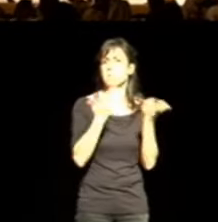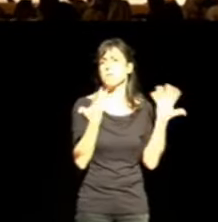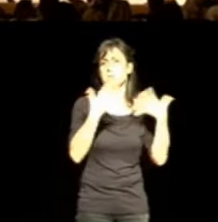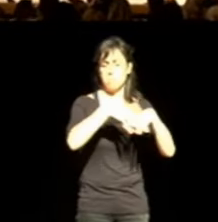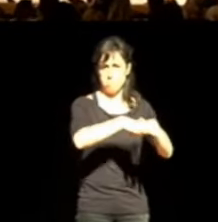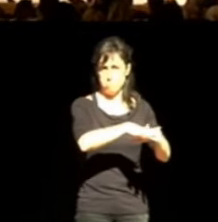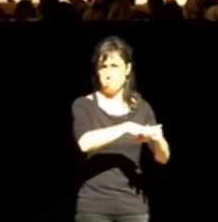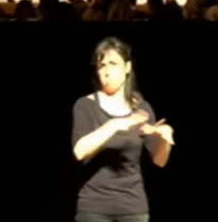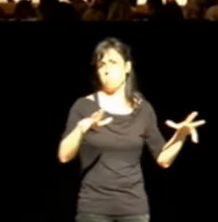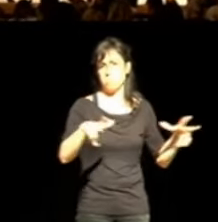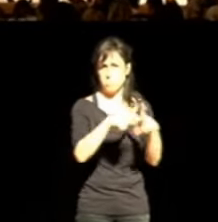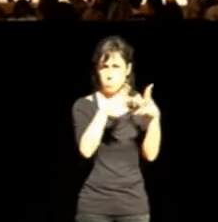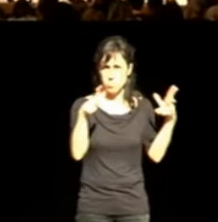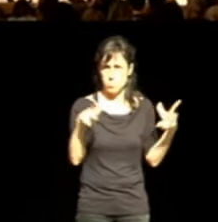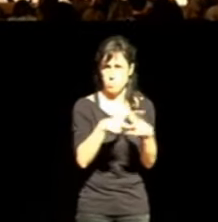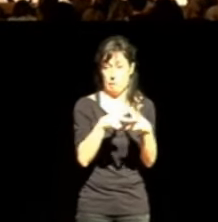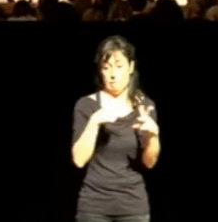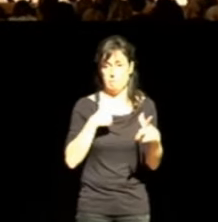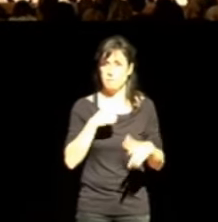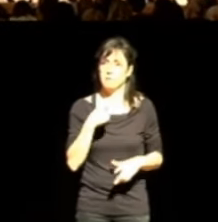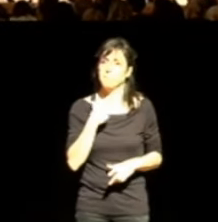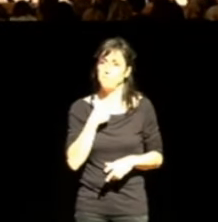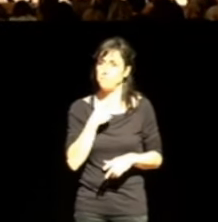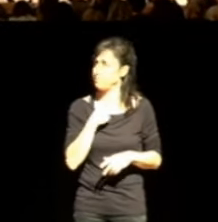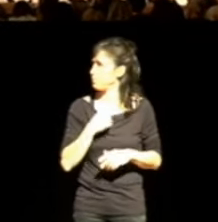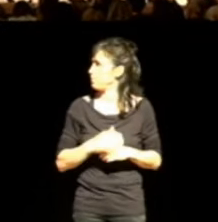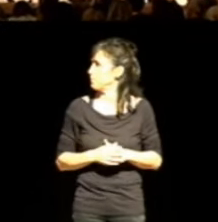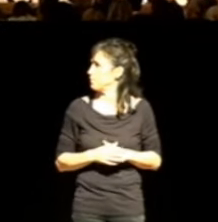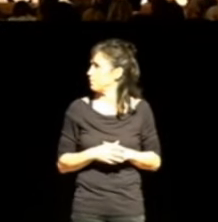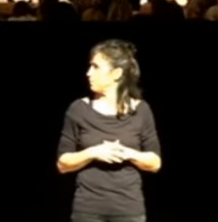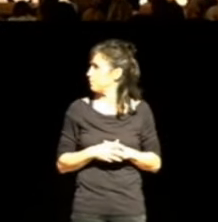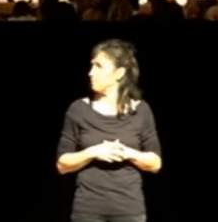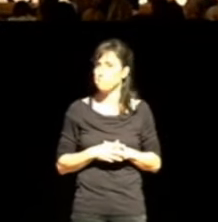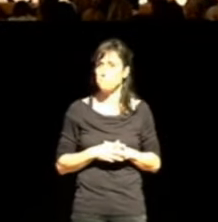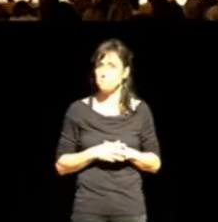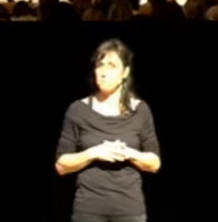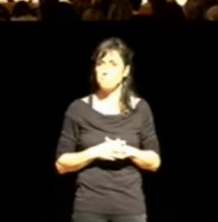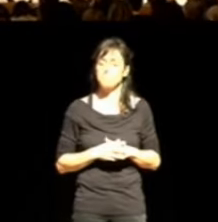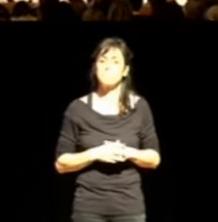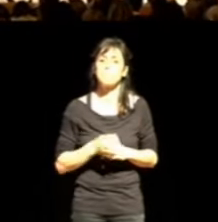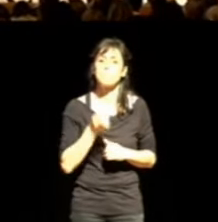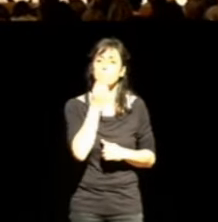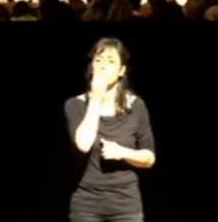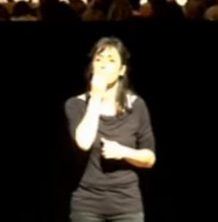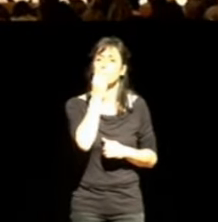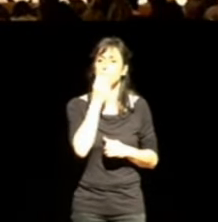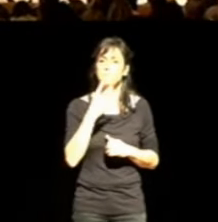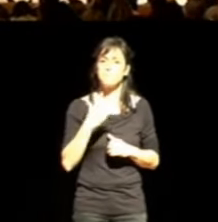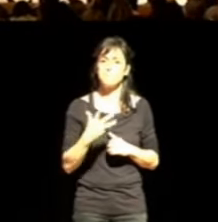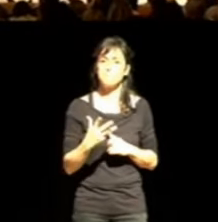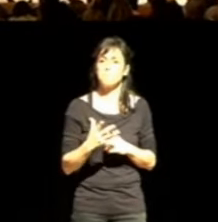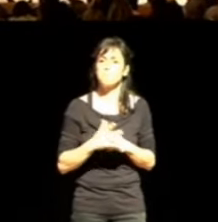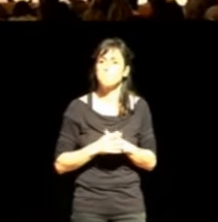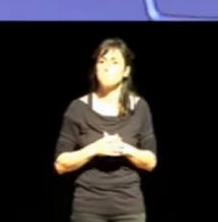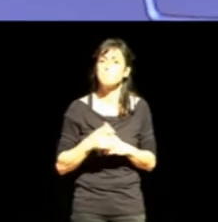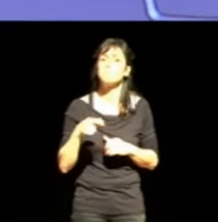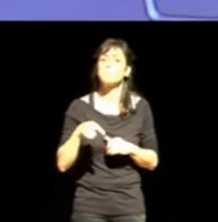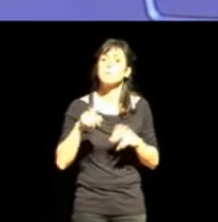Que me la habéis quitado aquí. Bien. Por otra parte, me trabajaba mucho con los movimientos de